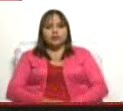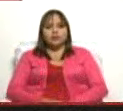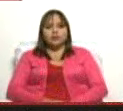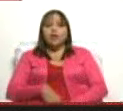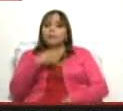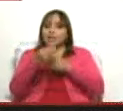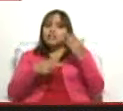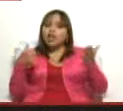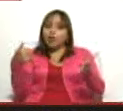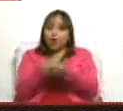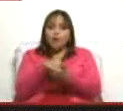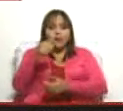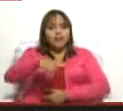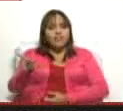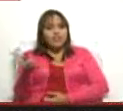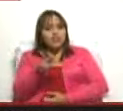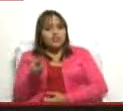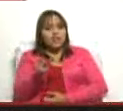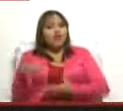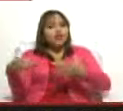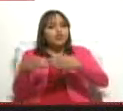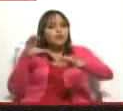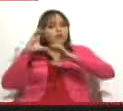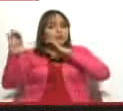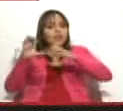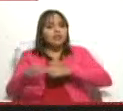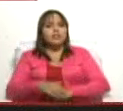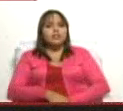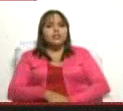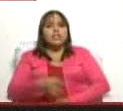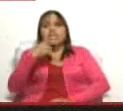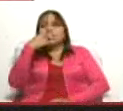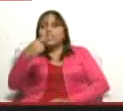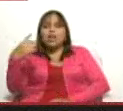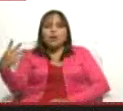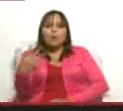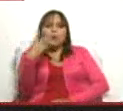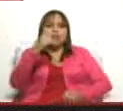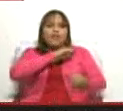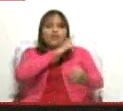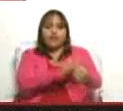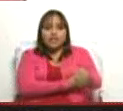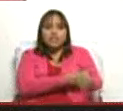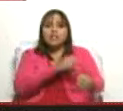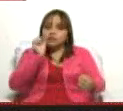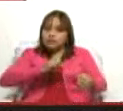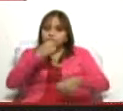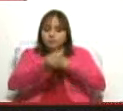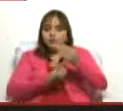Golpes de Estado dieron aquí en Venezuela los grandes medios, se hacían llamar el cuarto poder y lo ejercían.